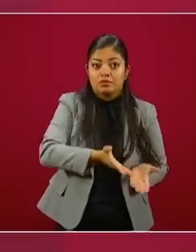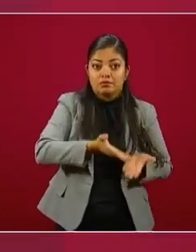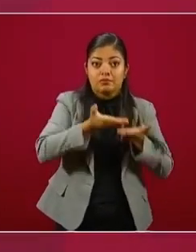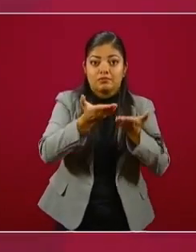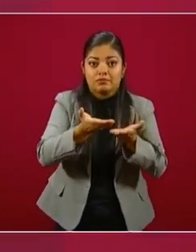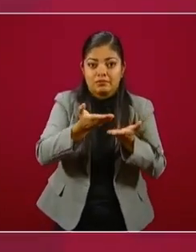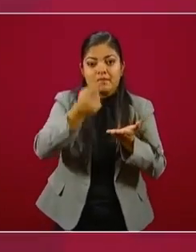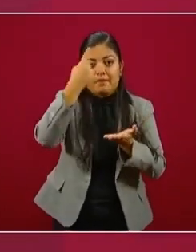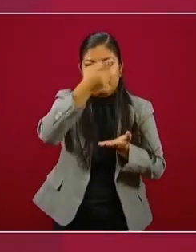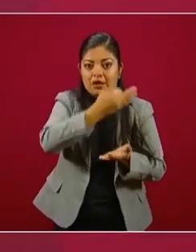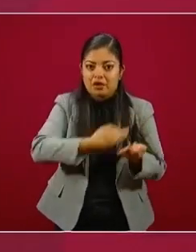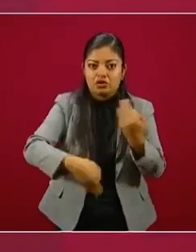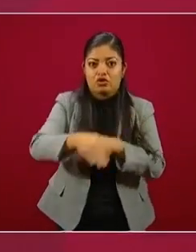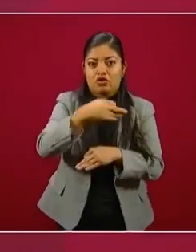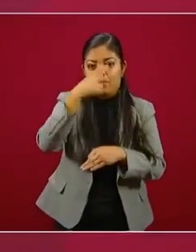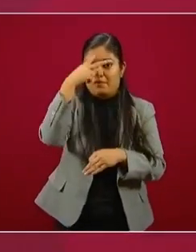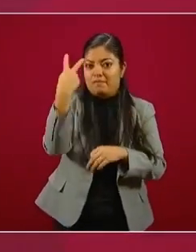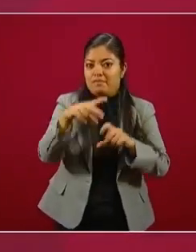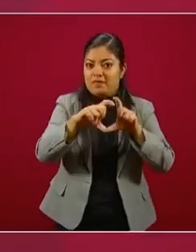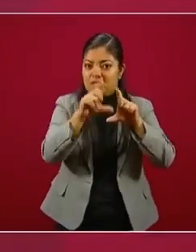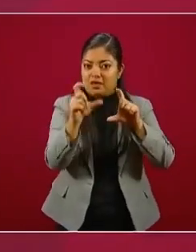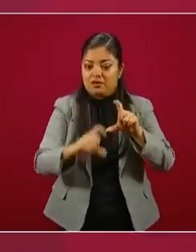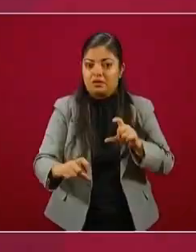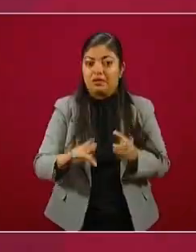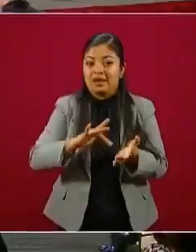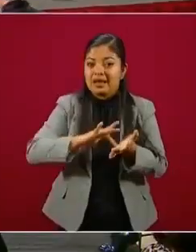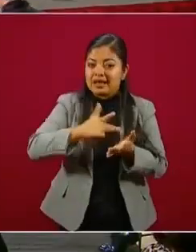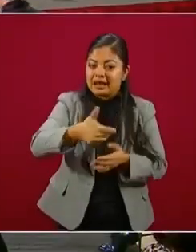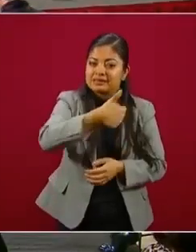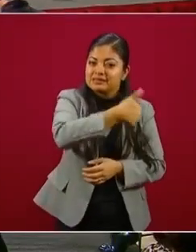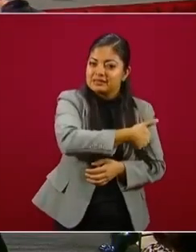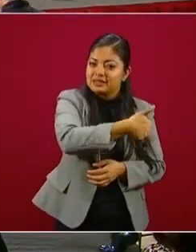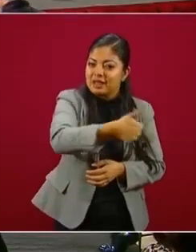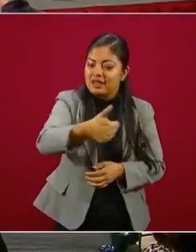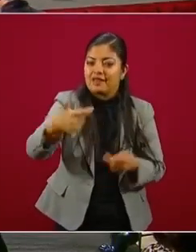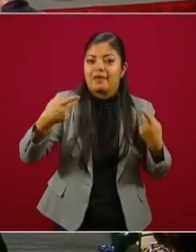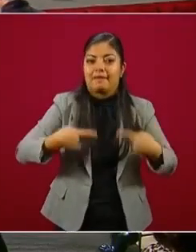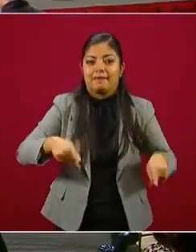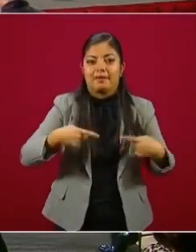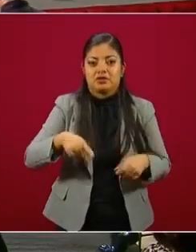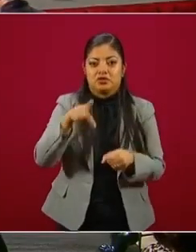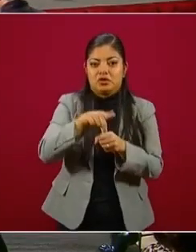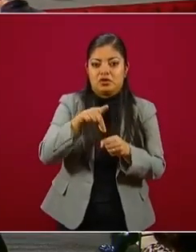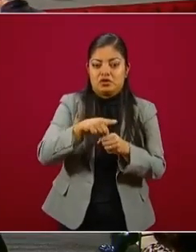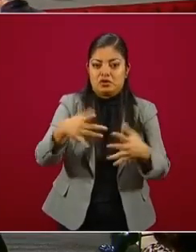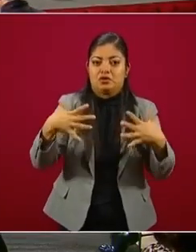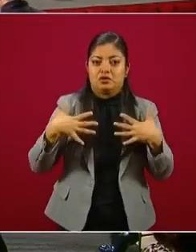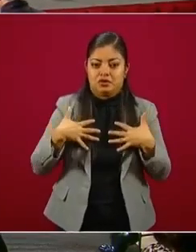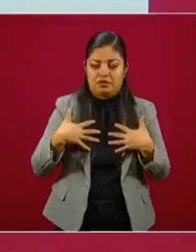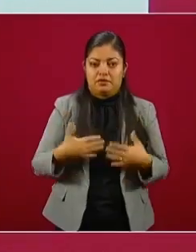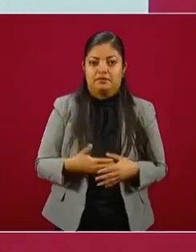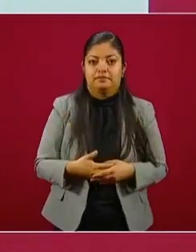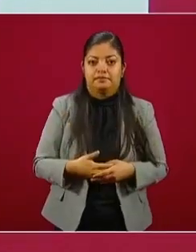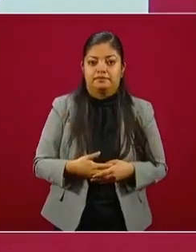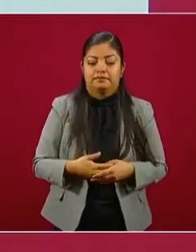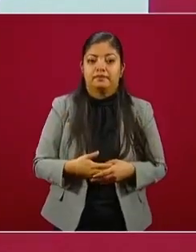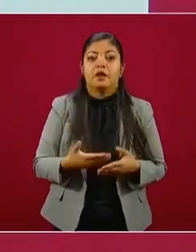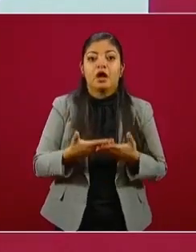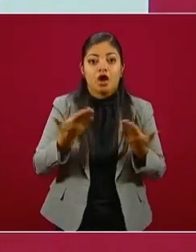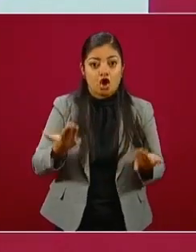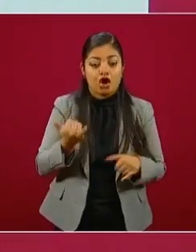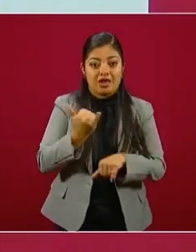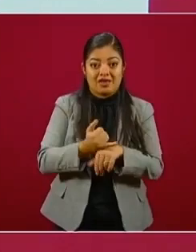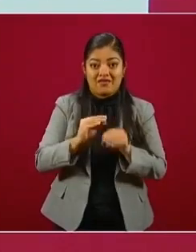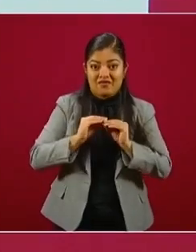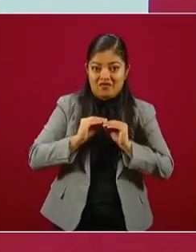país. Gracias a todos y a cada uno de los donadores. A continuación daré a conocer un informe de